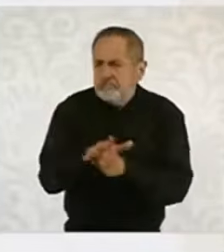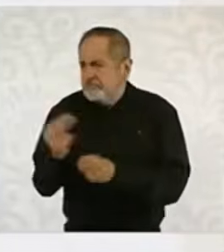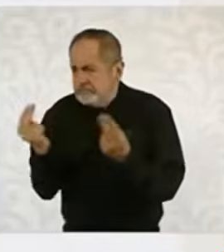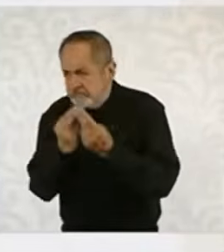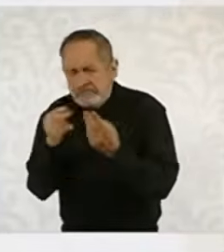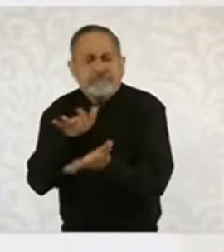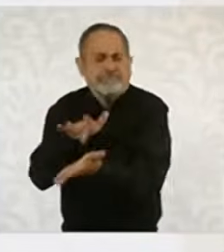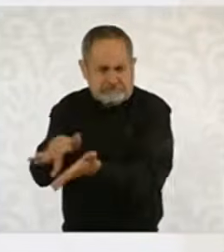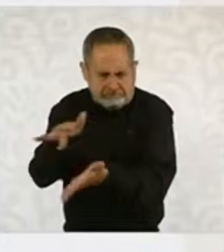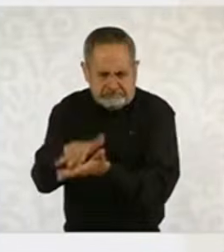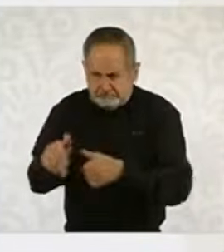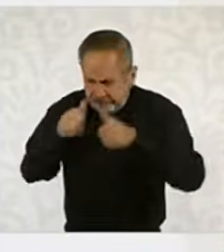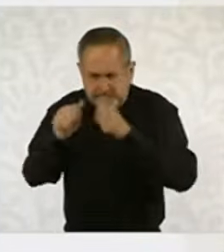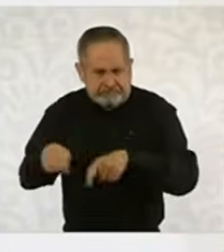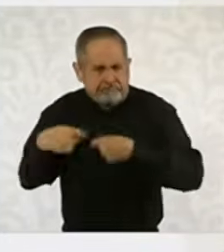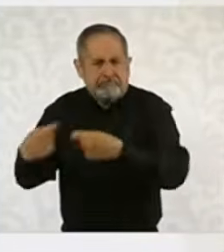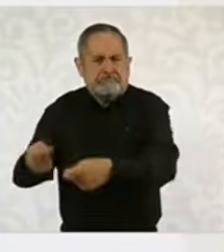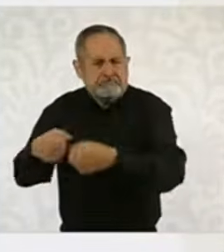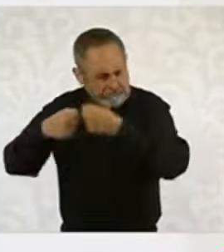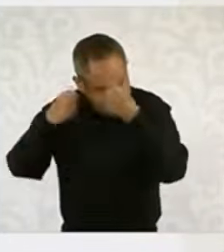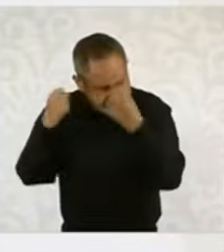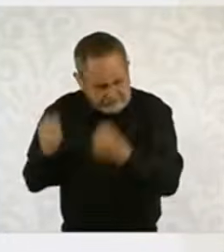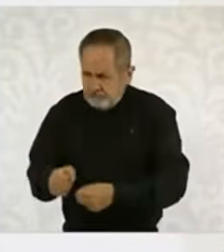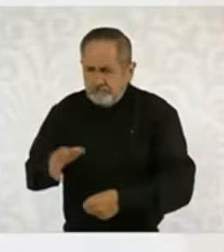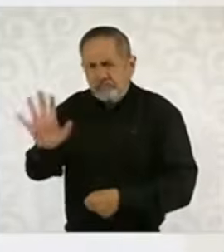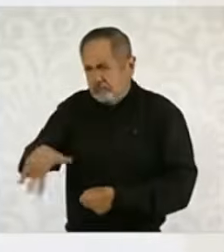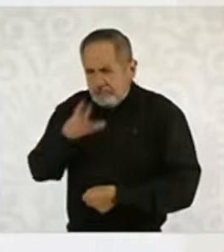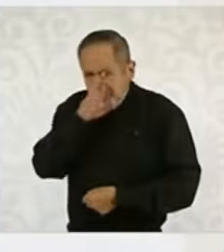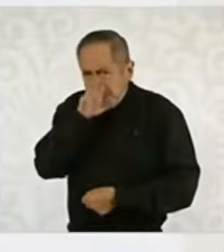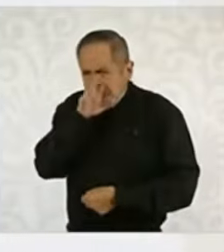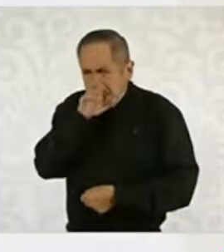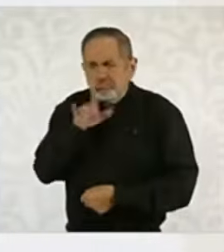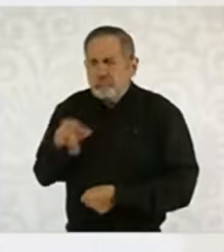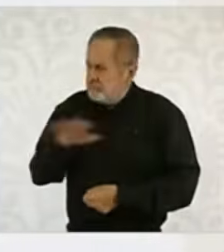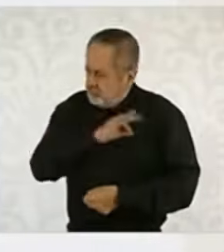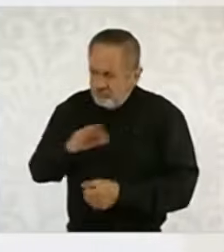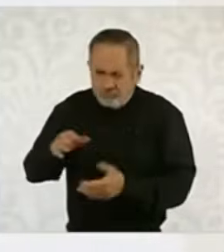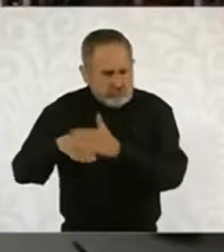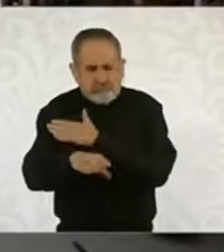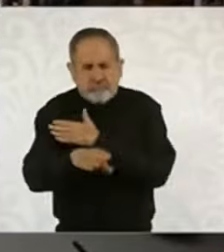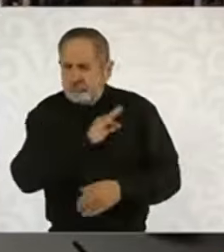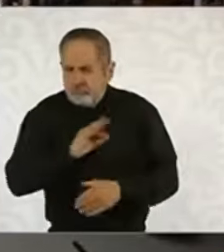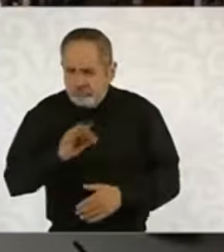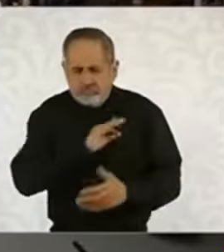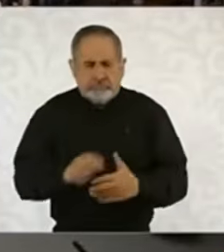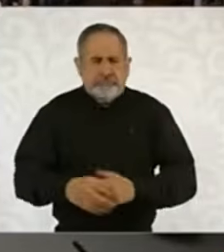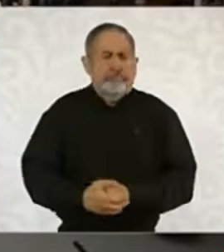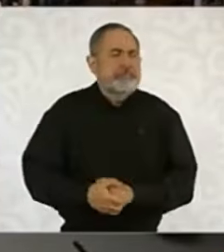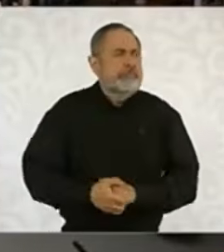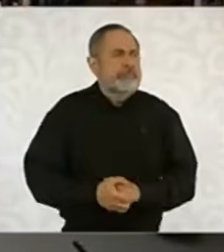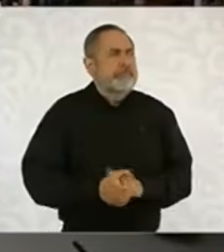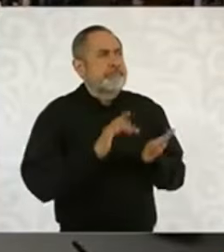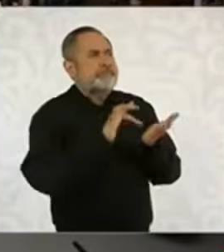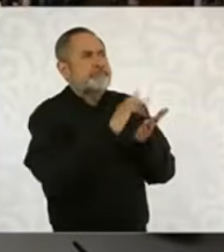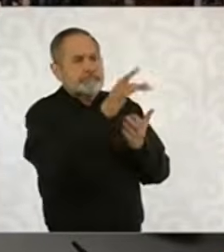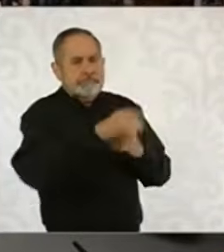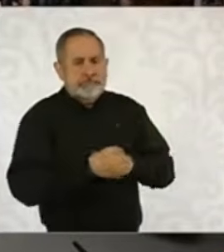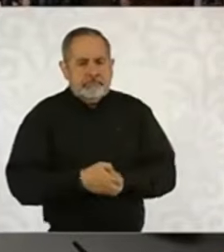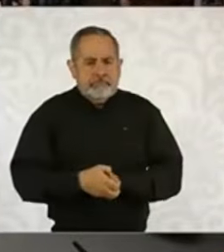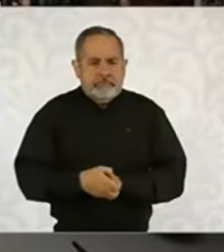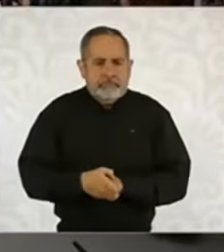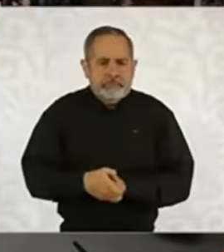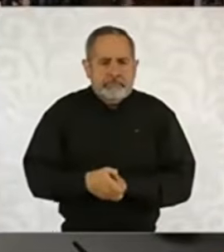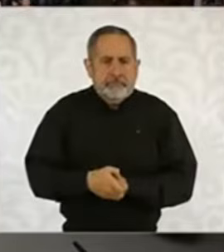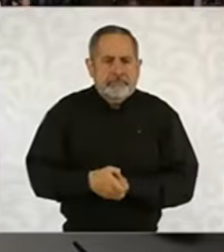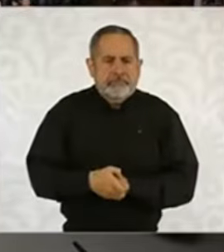requiera para poder pues garantizarle a todos los estudiantes que tuvieron un buen ingreso. Gracias, presidenta. Sí. Y pasando a temas A ver, unos datos internacionales.